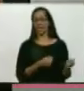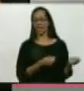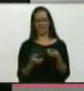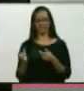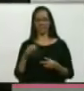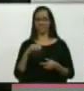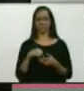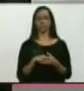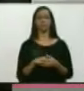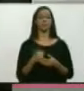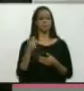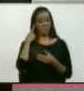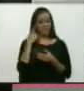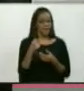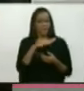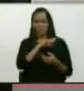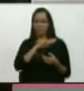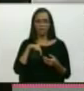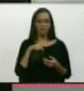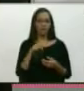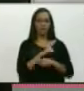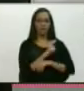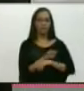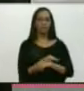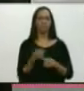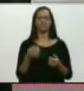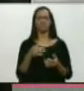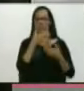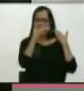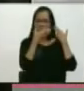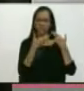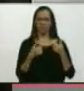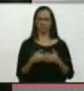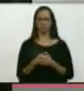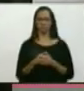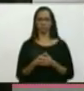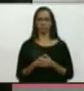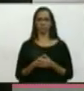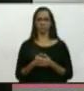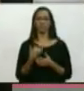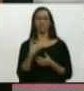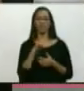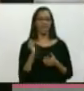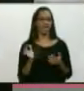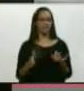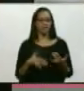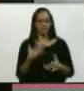Usted sabe que yo no cuento con el poder porque están secuestrados. Hay una